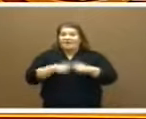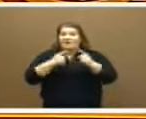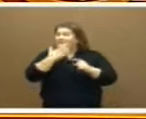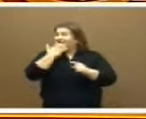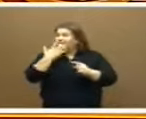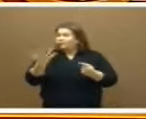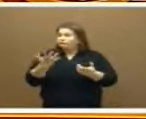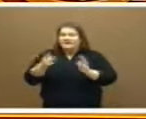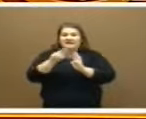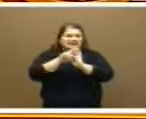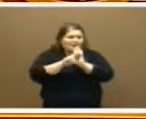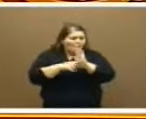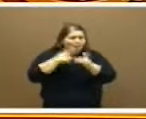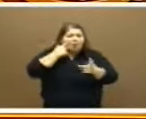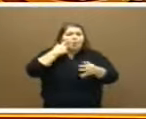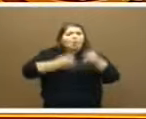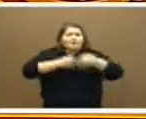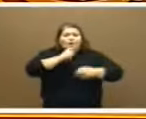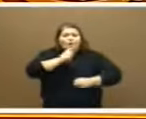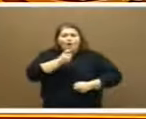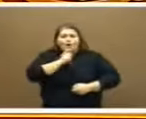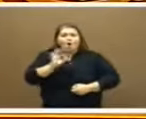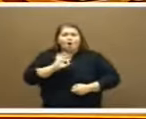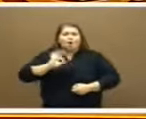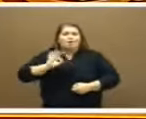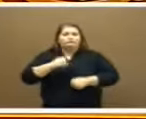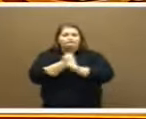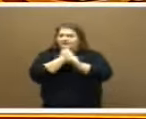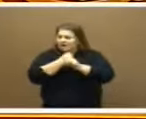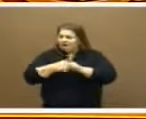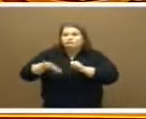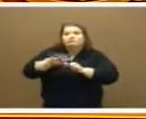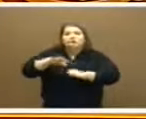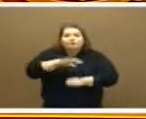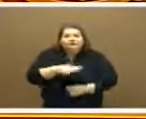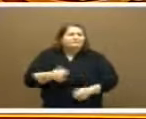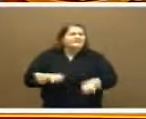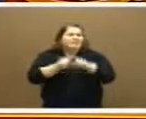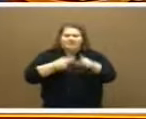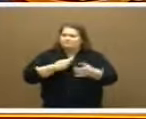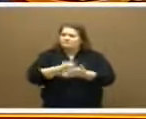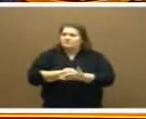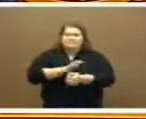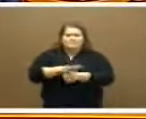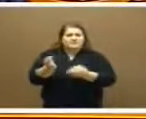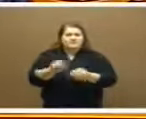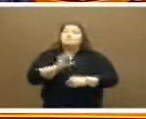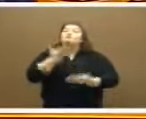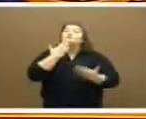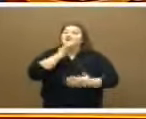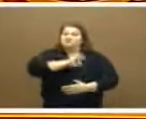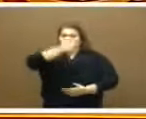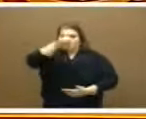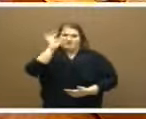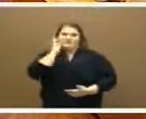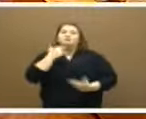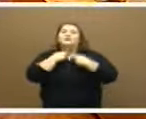y la regulación jurídica, y da igual de lo que trabajen en la Administración autonómica. Muchas gracias, señores y señoras diputados.